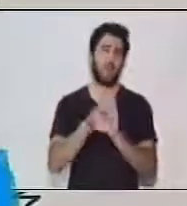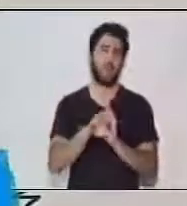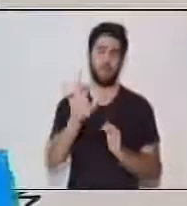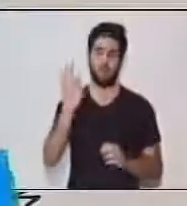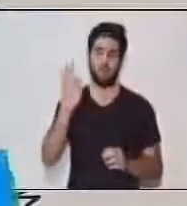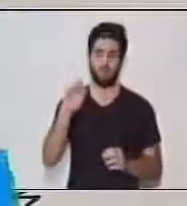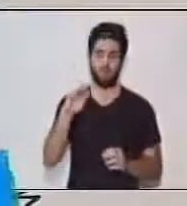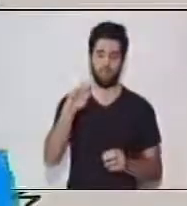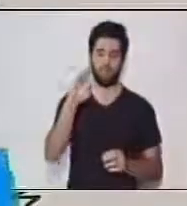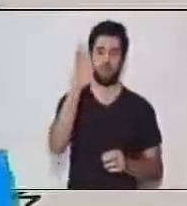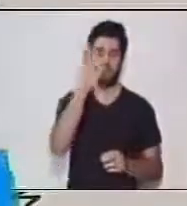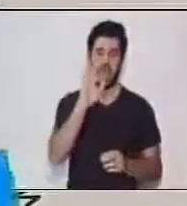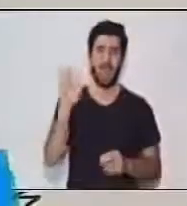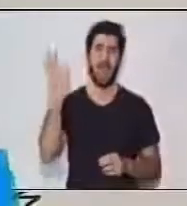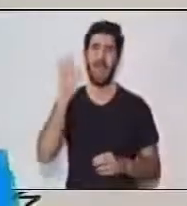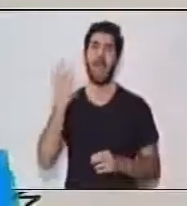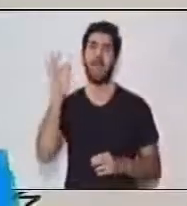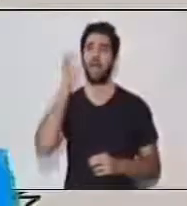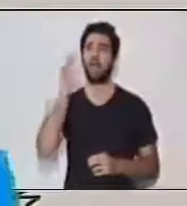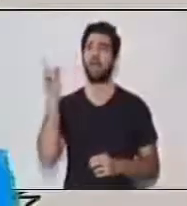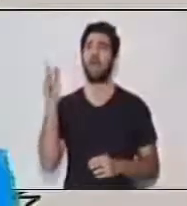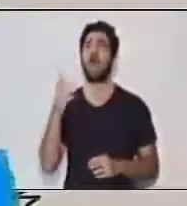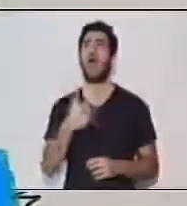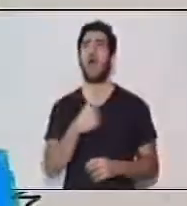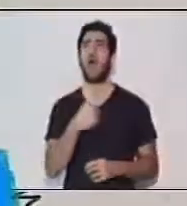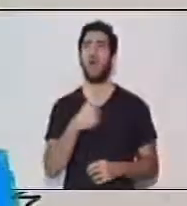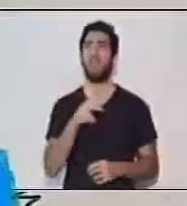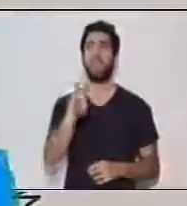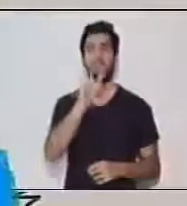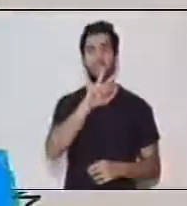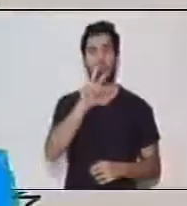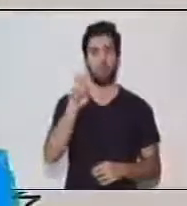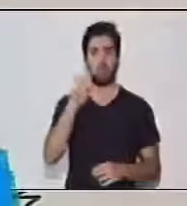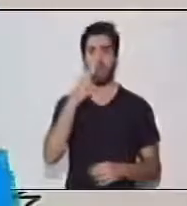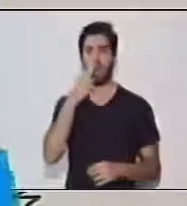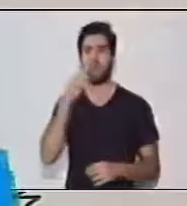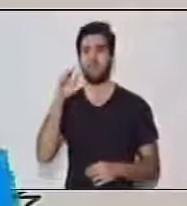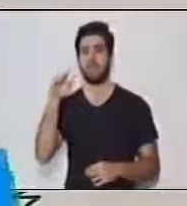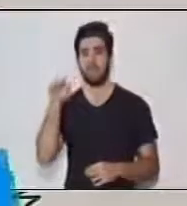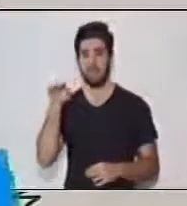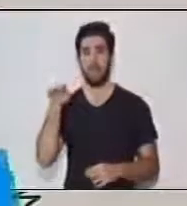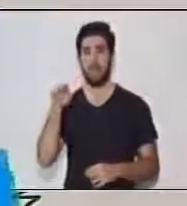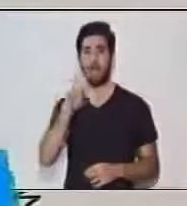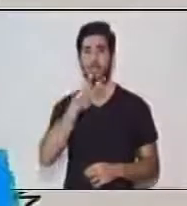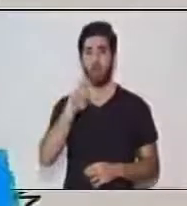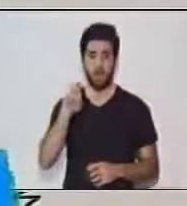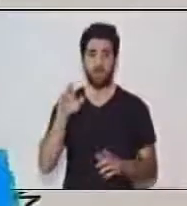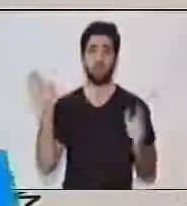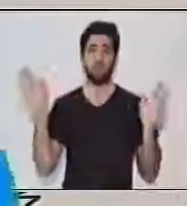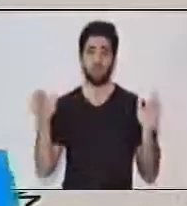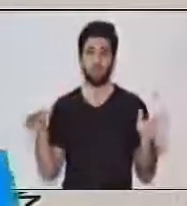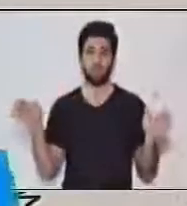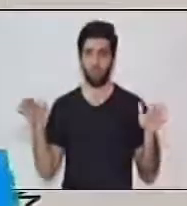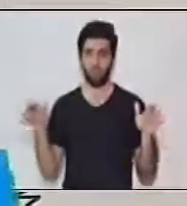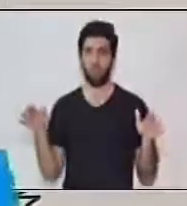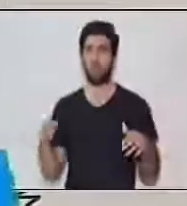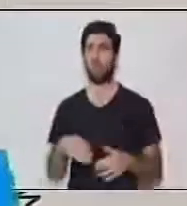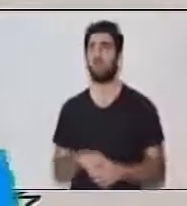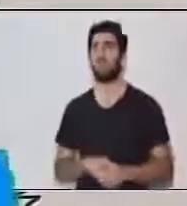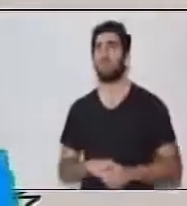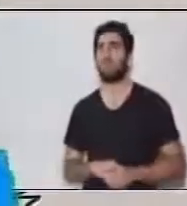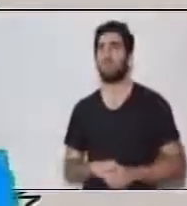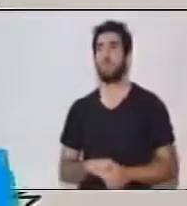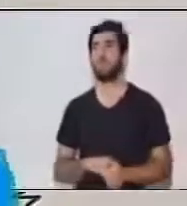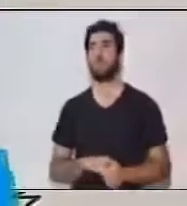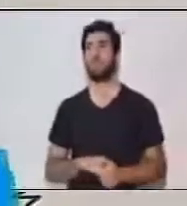ejemplo, tiene un ciclo de 200 hercios. ¿Sí? Eso quiere decir que por unidad de